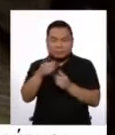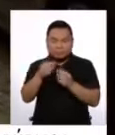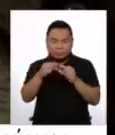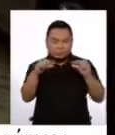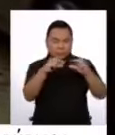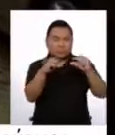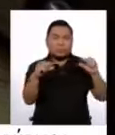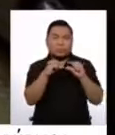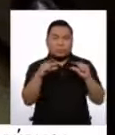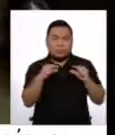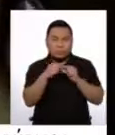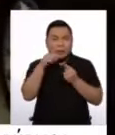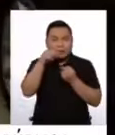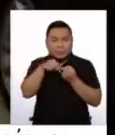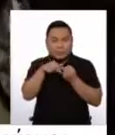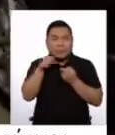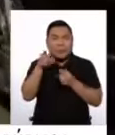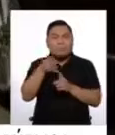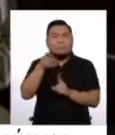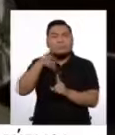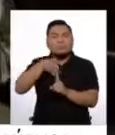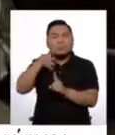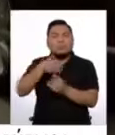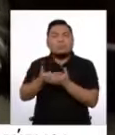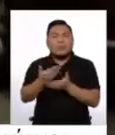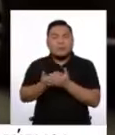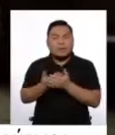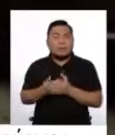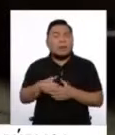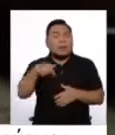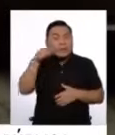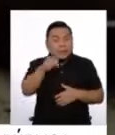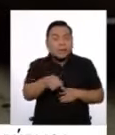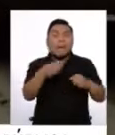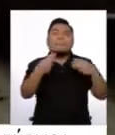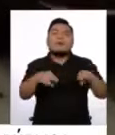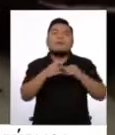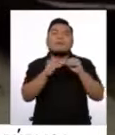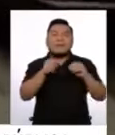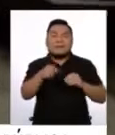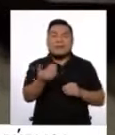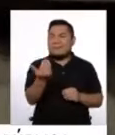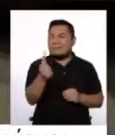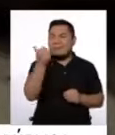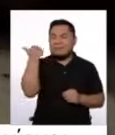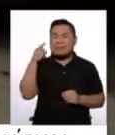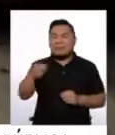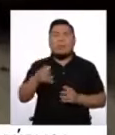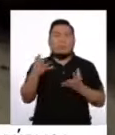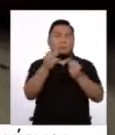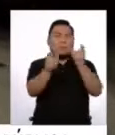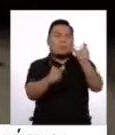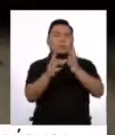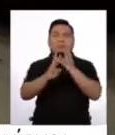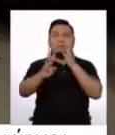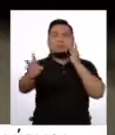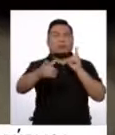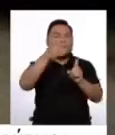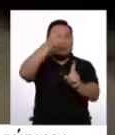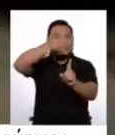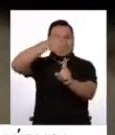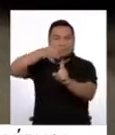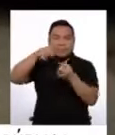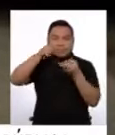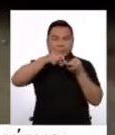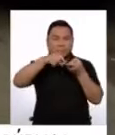días han estado realizándose pruebas a los comerciantes del mercado de frutas y han venido diferentes laboratorios. Esta es su